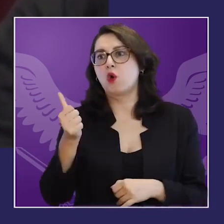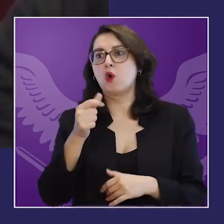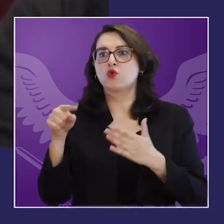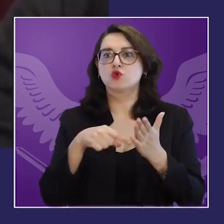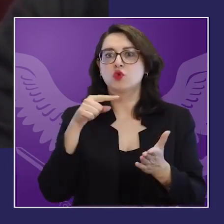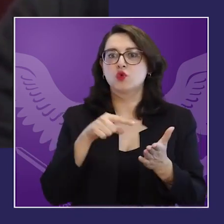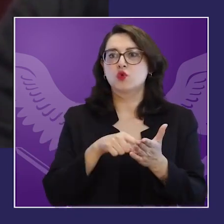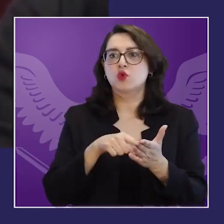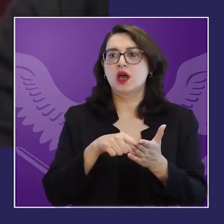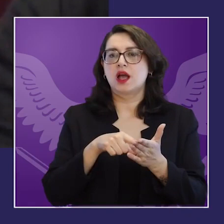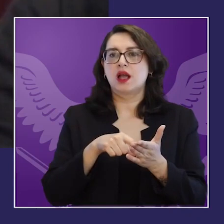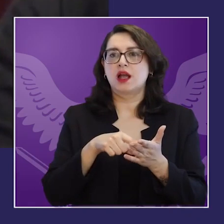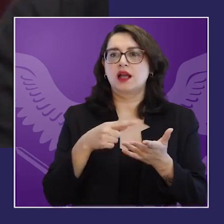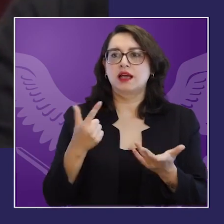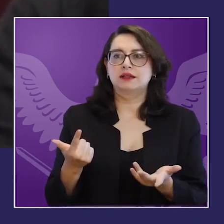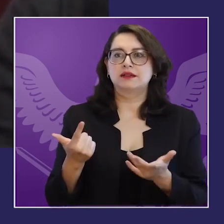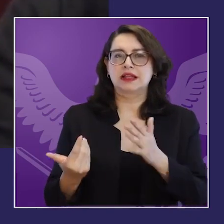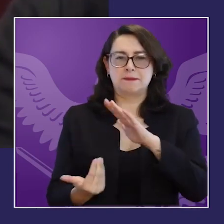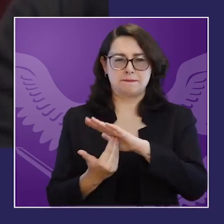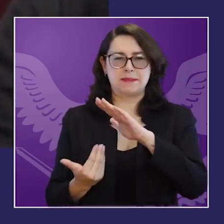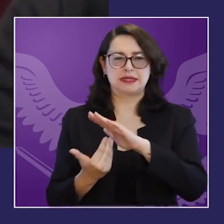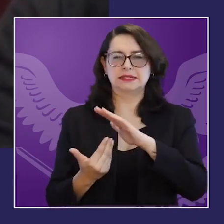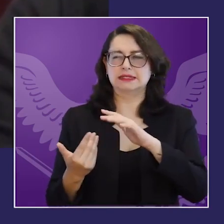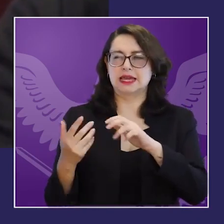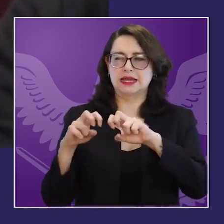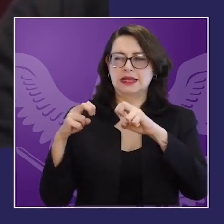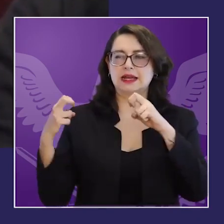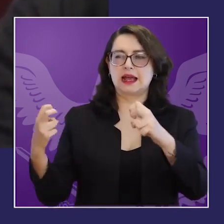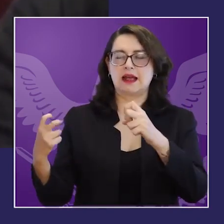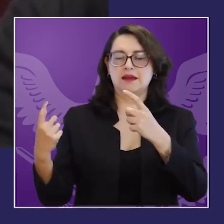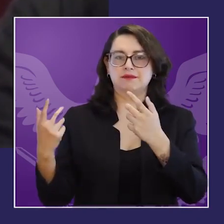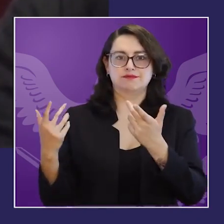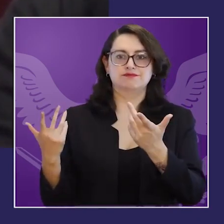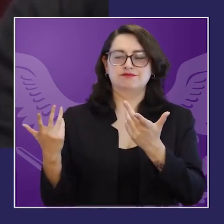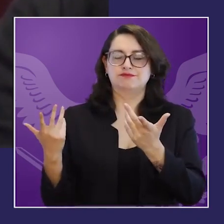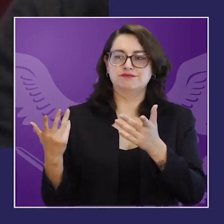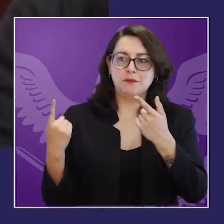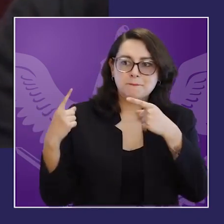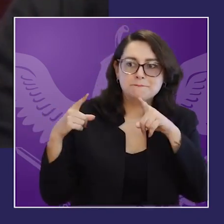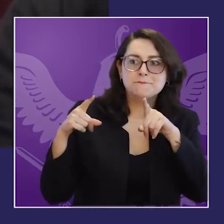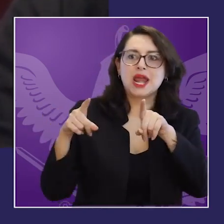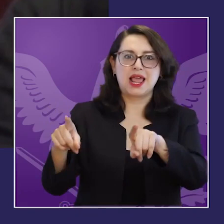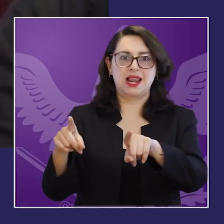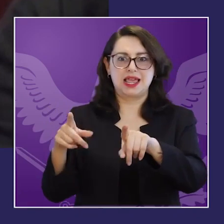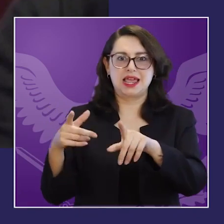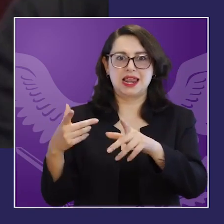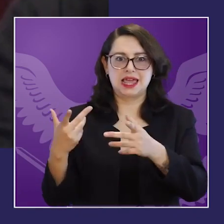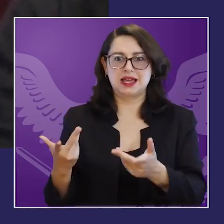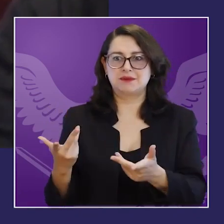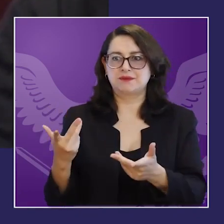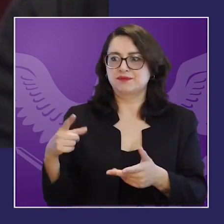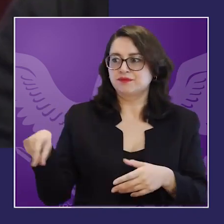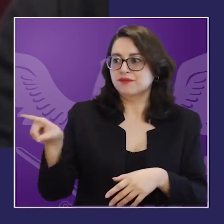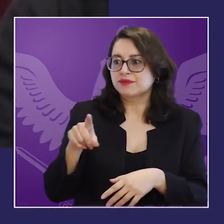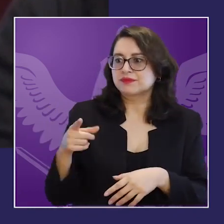estaba más temprano, en las mesas paralelas, lamentablemente no podíamos hacer todas las mesas que queríamos hacer en un